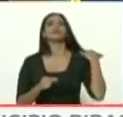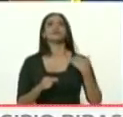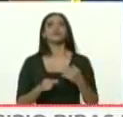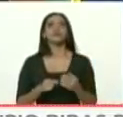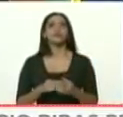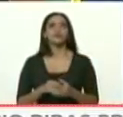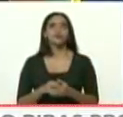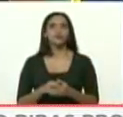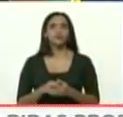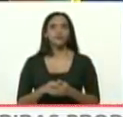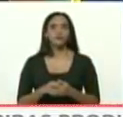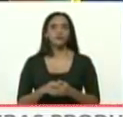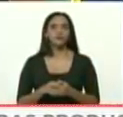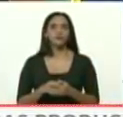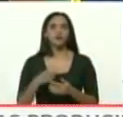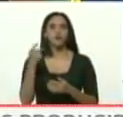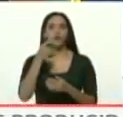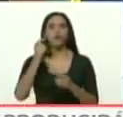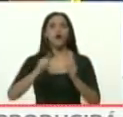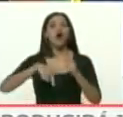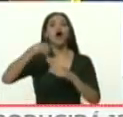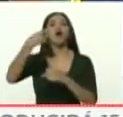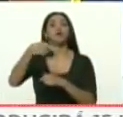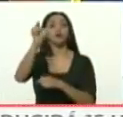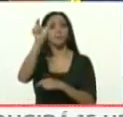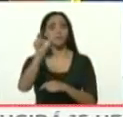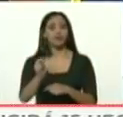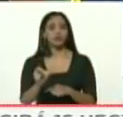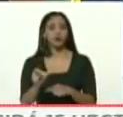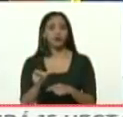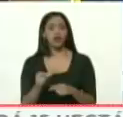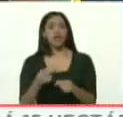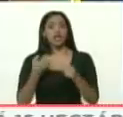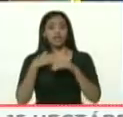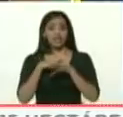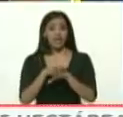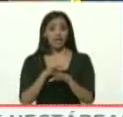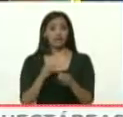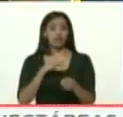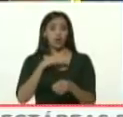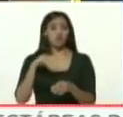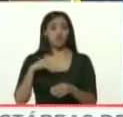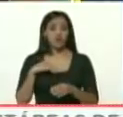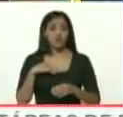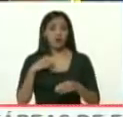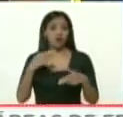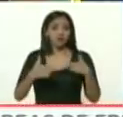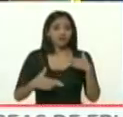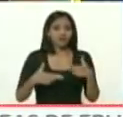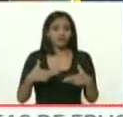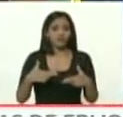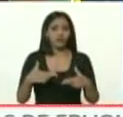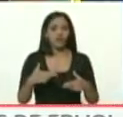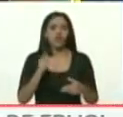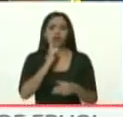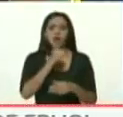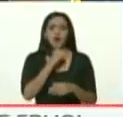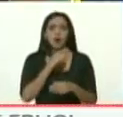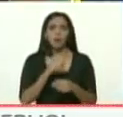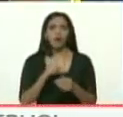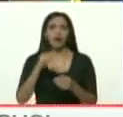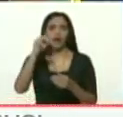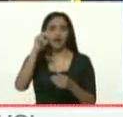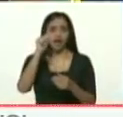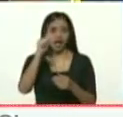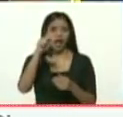se buscó a otra persona, integrante también de la banda, que se llama Anderson